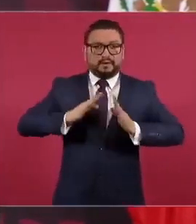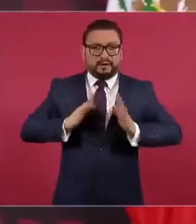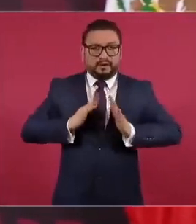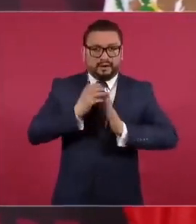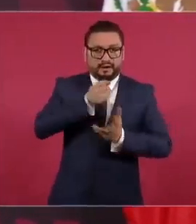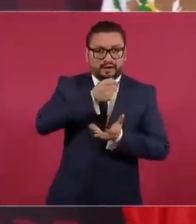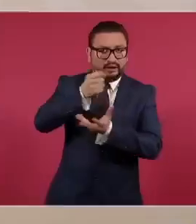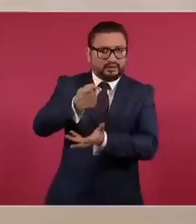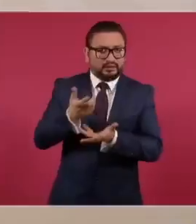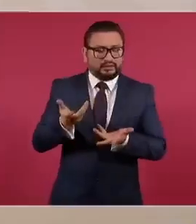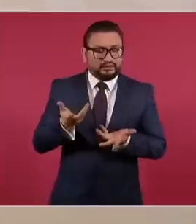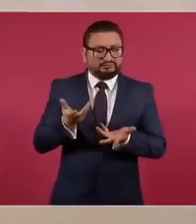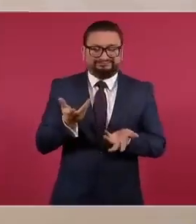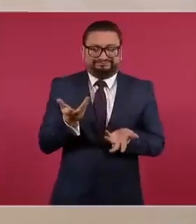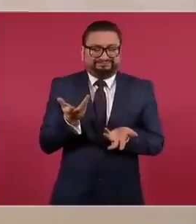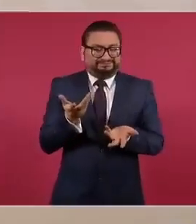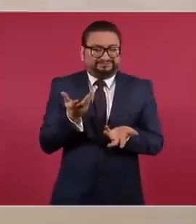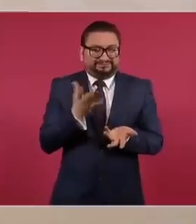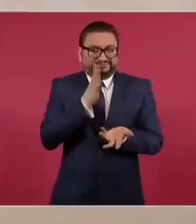No.